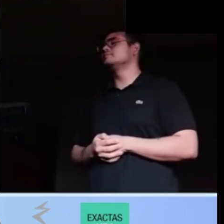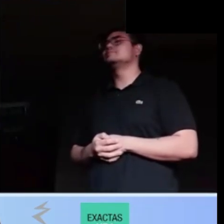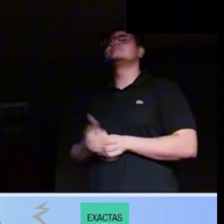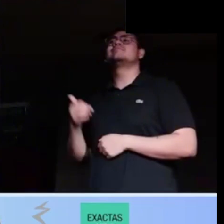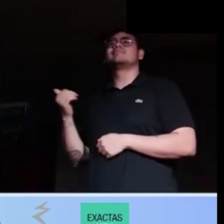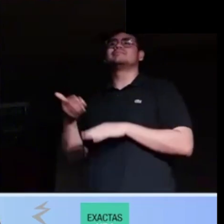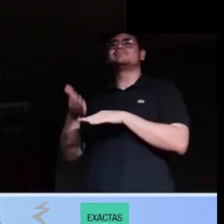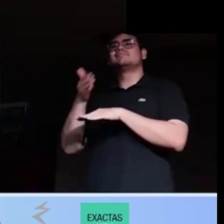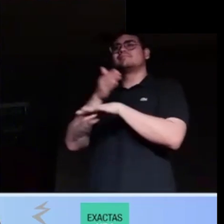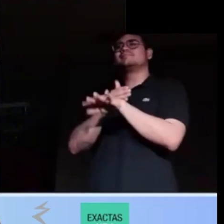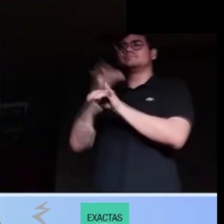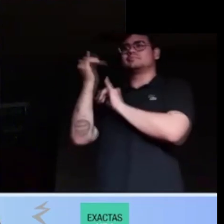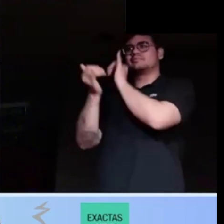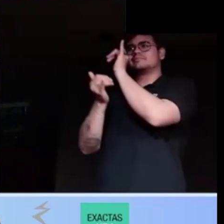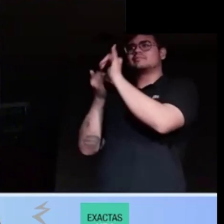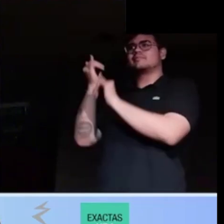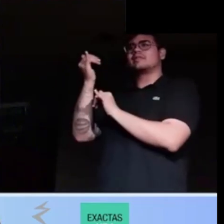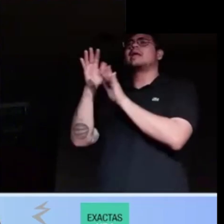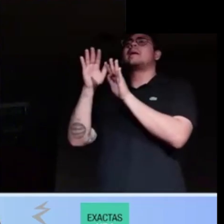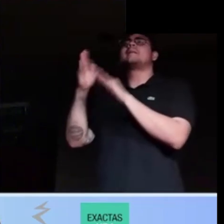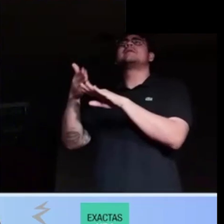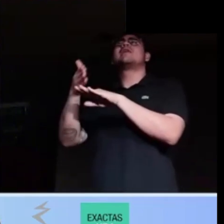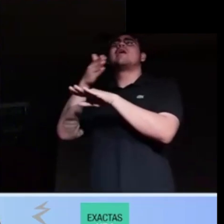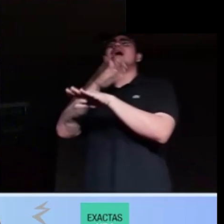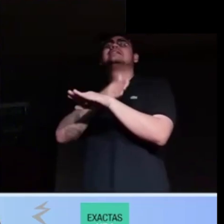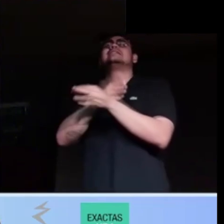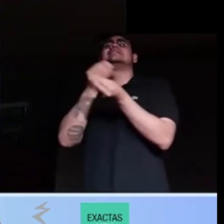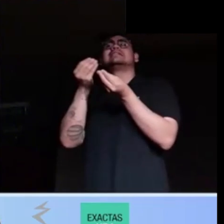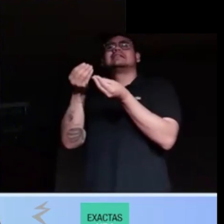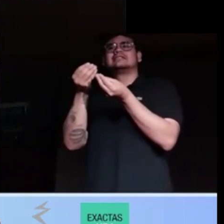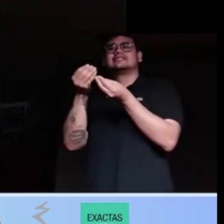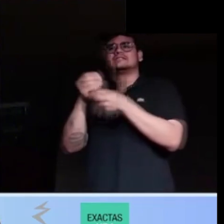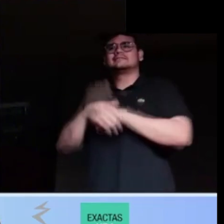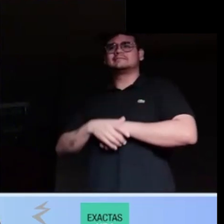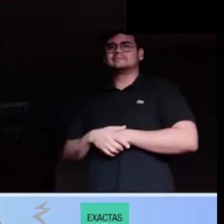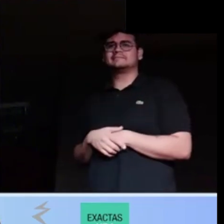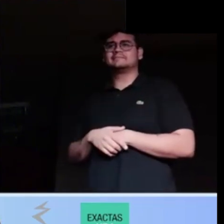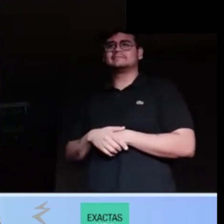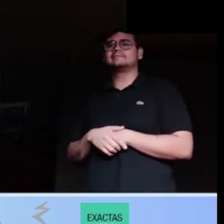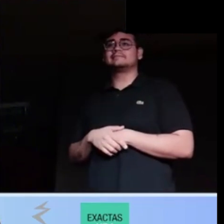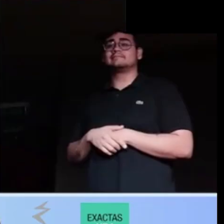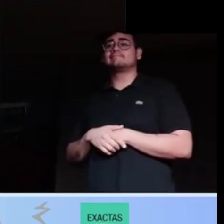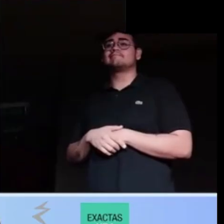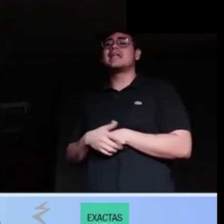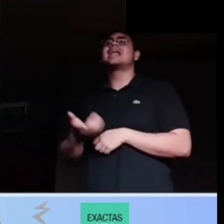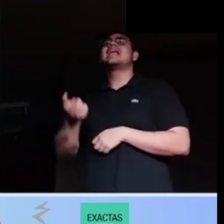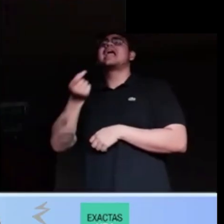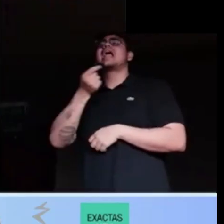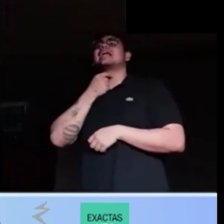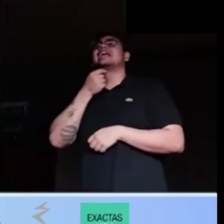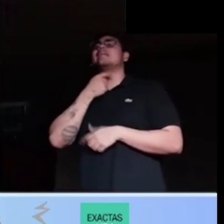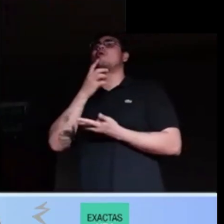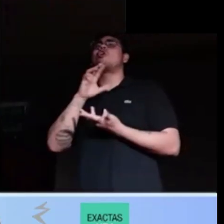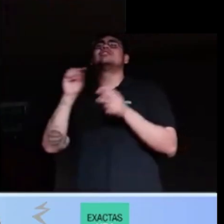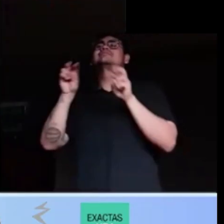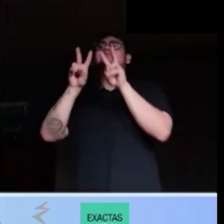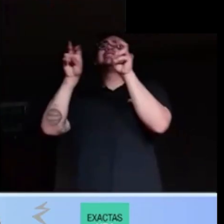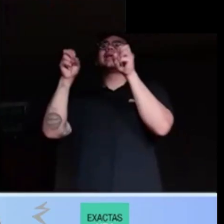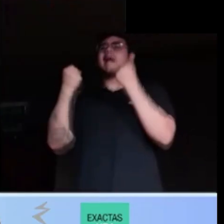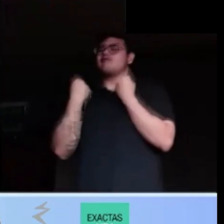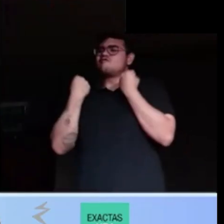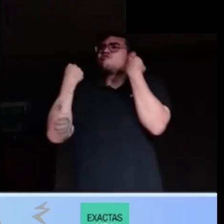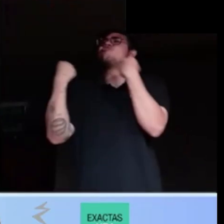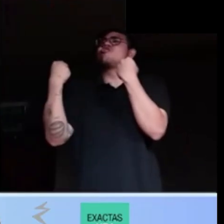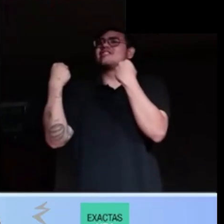objetivos, pero bueno, el puntapié inicial fue, bueno, dijimos, queremos trabajar con el concepto de fuerza y otras